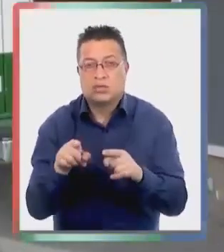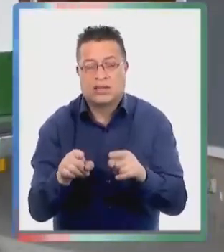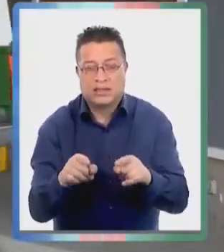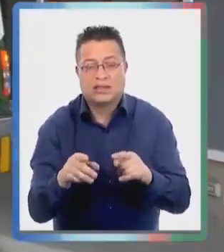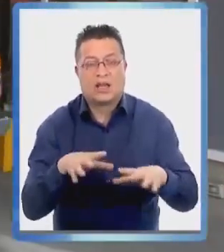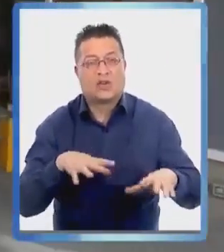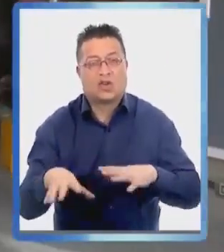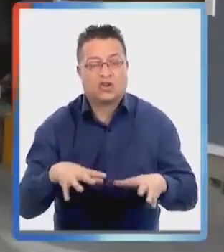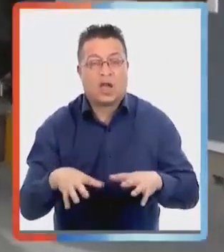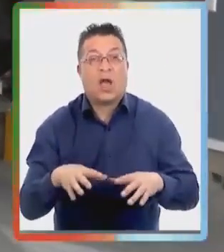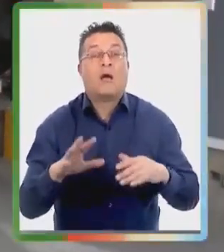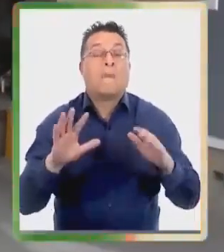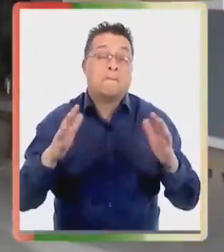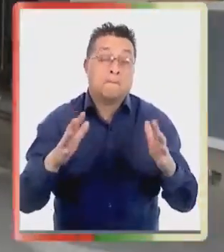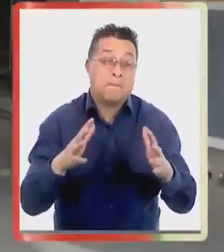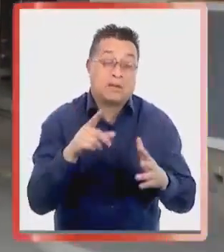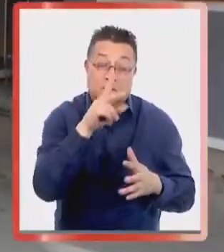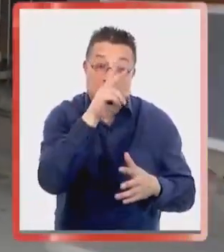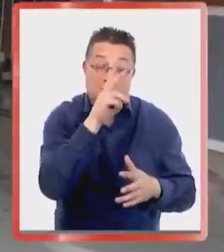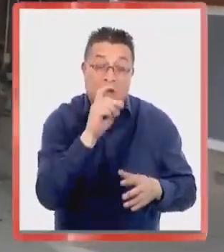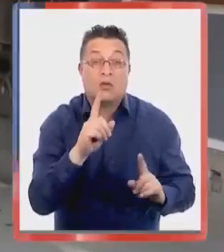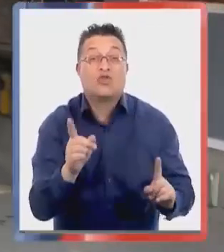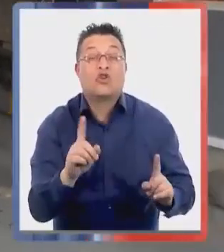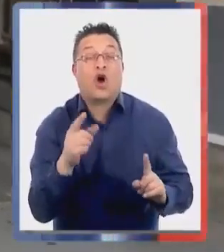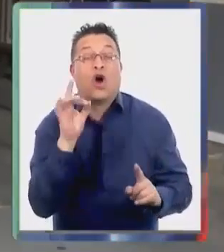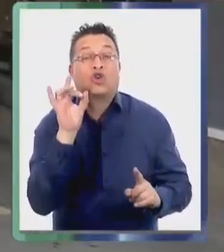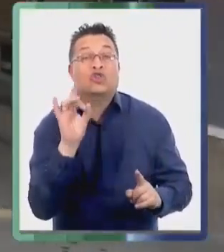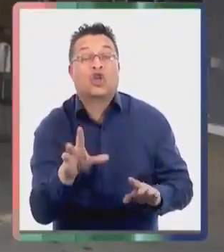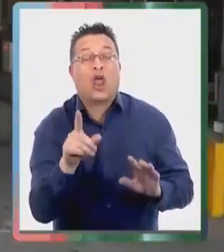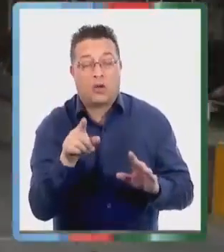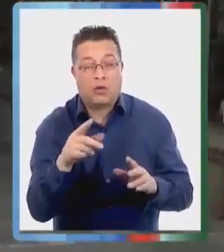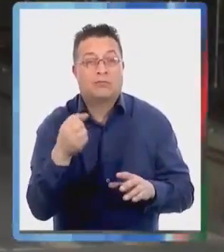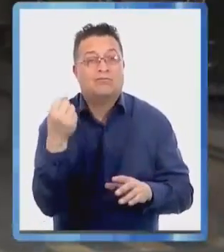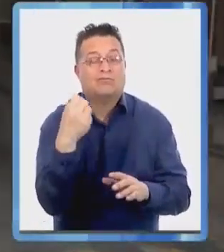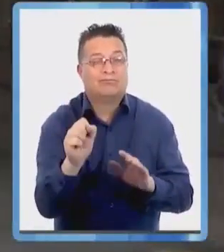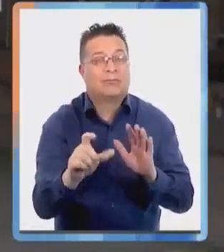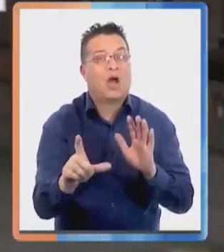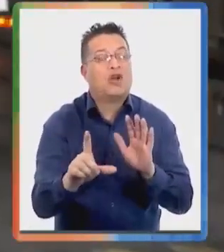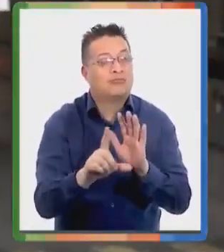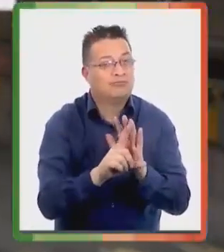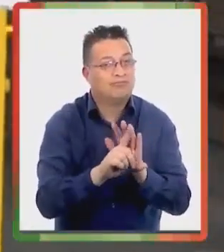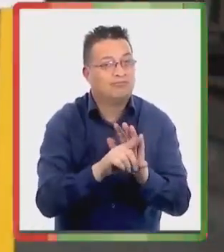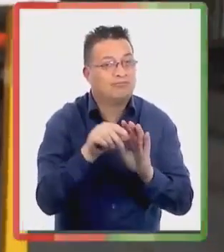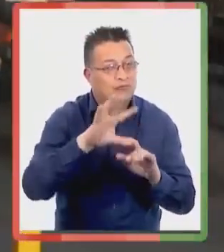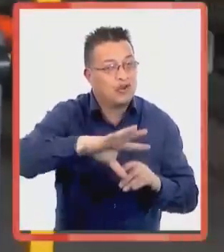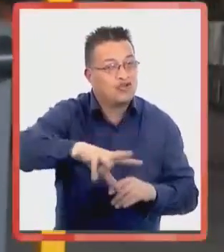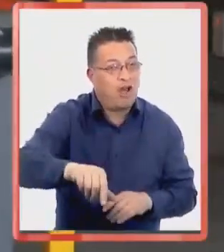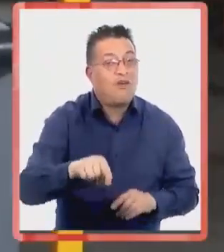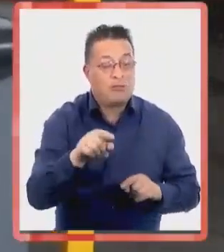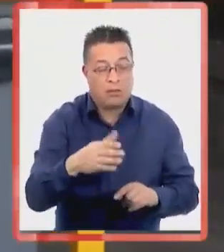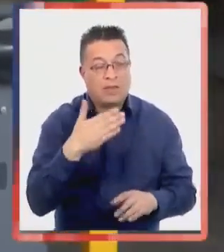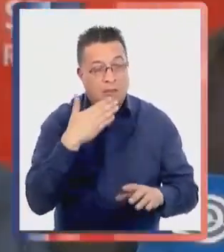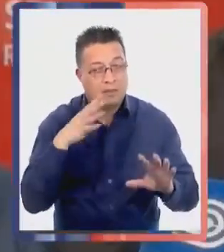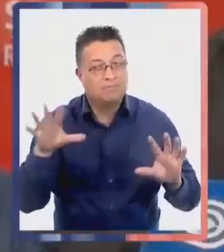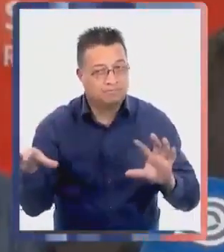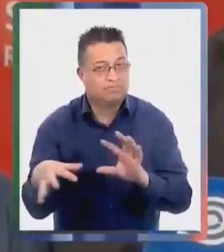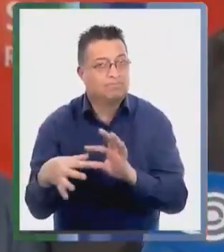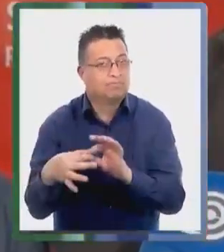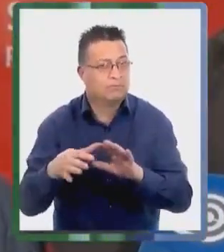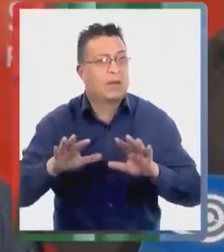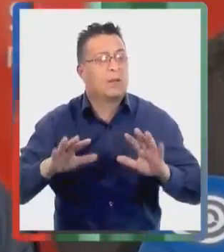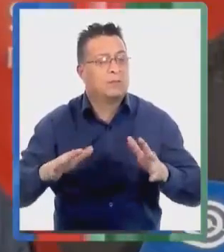eso señalar que como gobierno no nos vamos a dejar amedrentar por situaciones de esta naturaleza. Vamos a